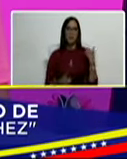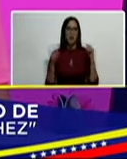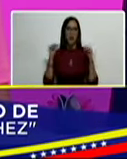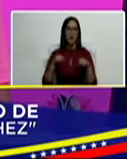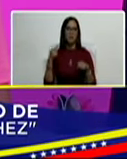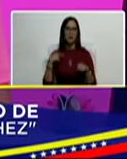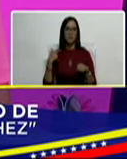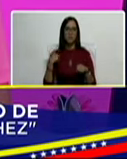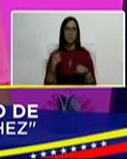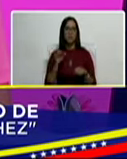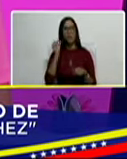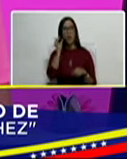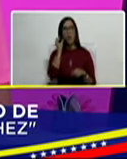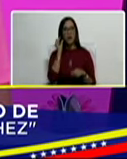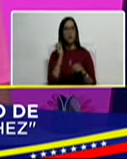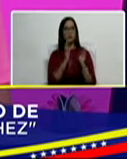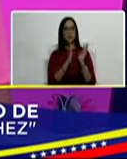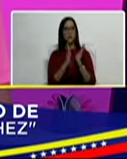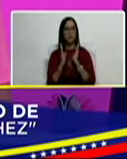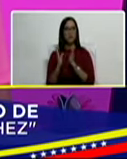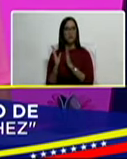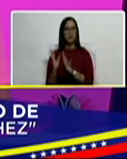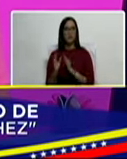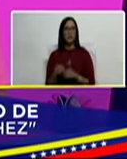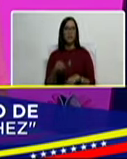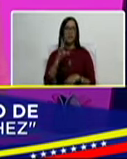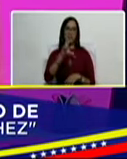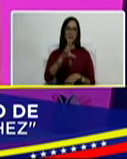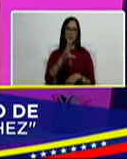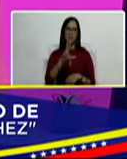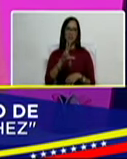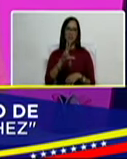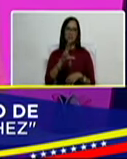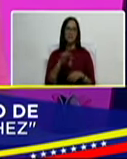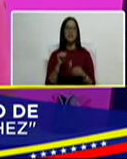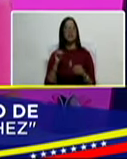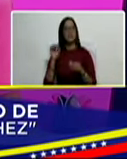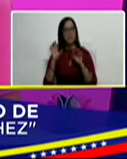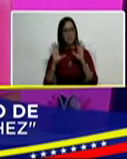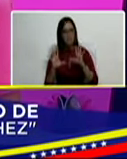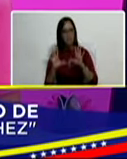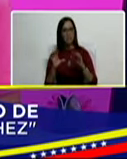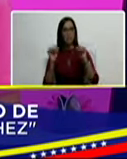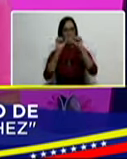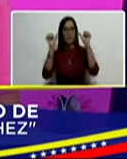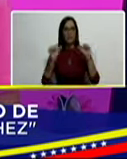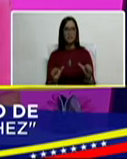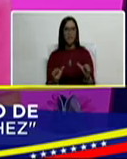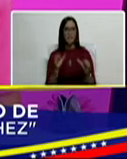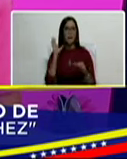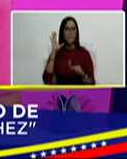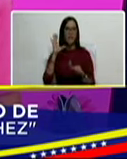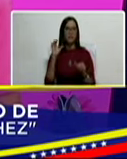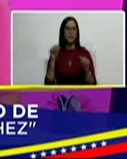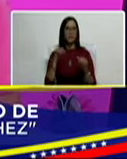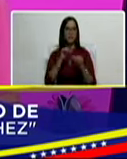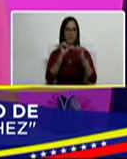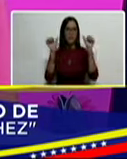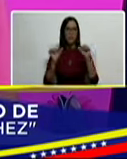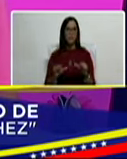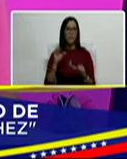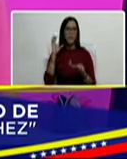tenemos mujeres que se han organizado entre 3 y 10, porque el sistema patria, las que están organizadas a través del sistema